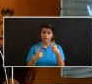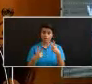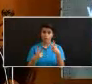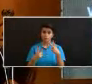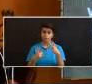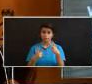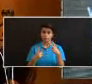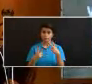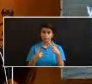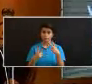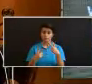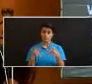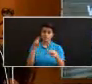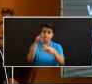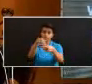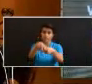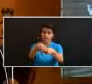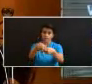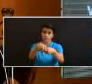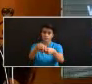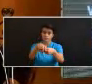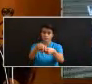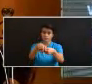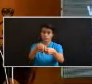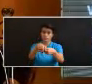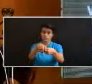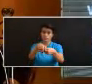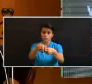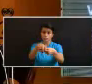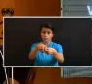que habían venido se sentaron, diga conmigo, se sentaron